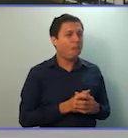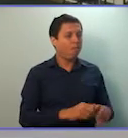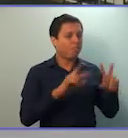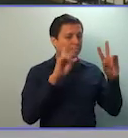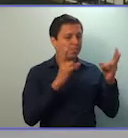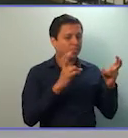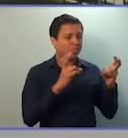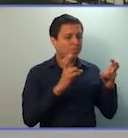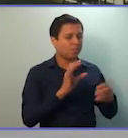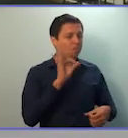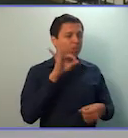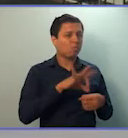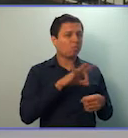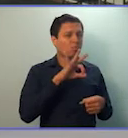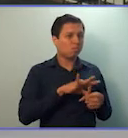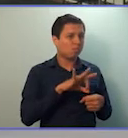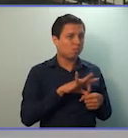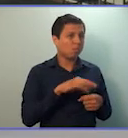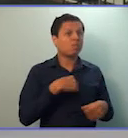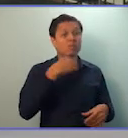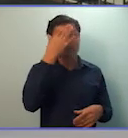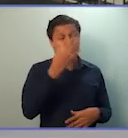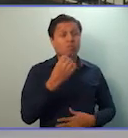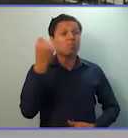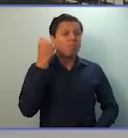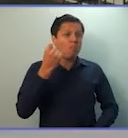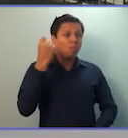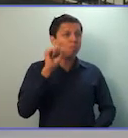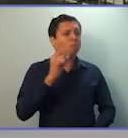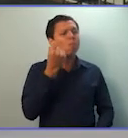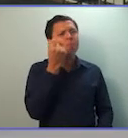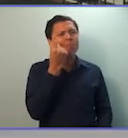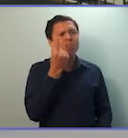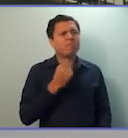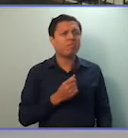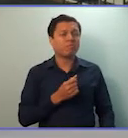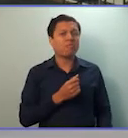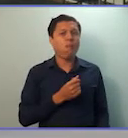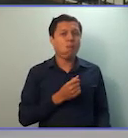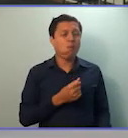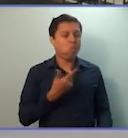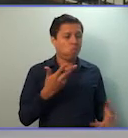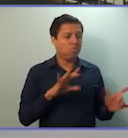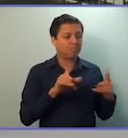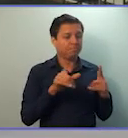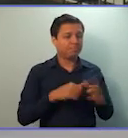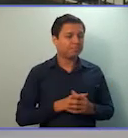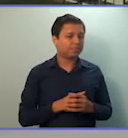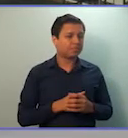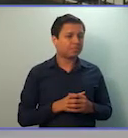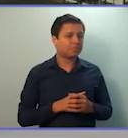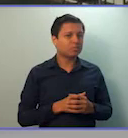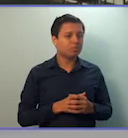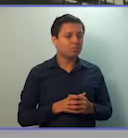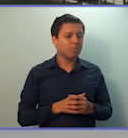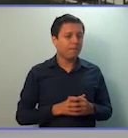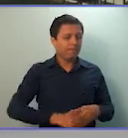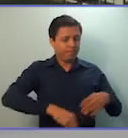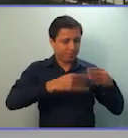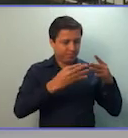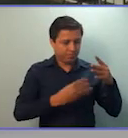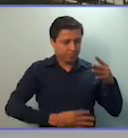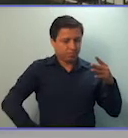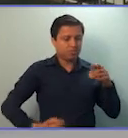de los resultados y creo que es importante entender de que una vez he instalado